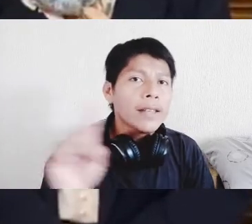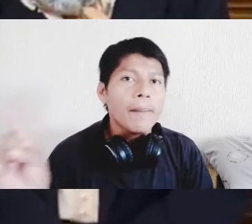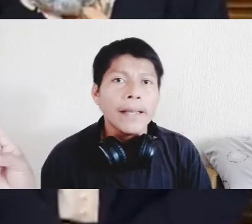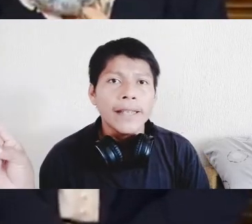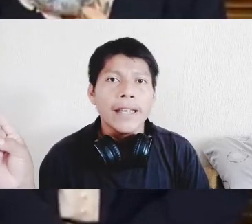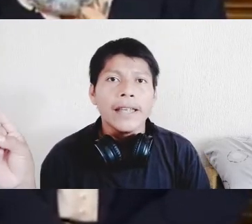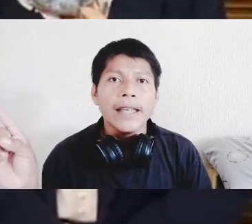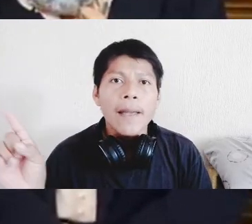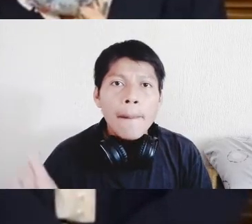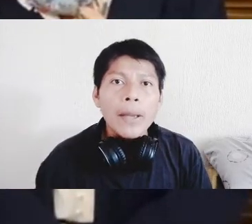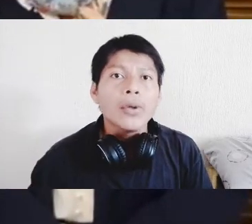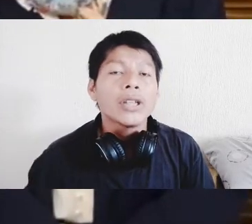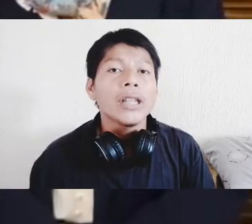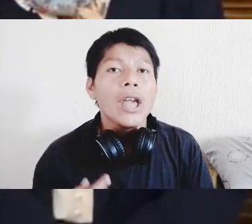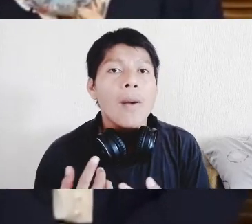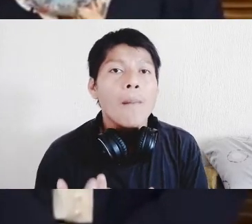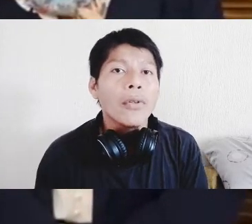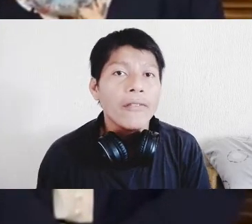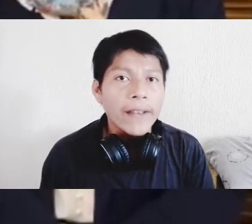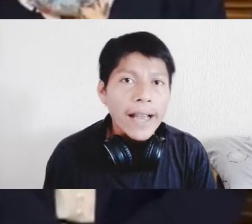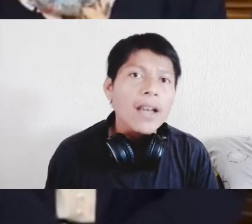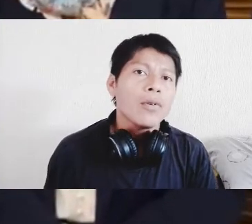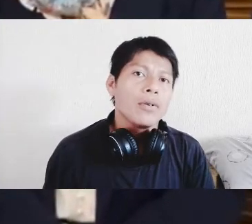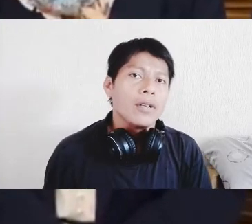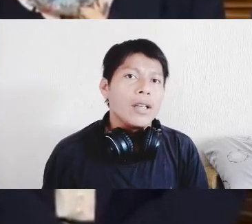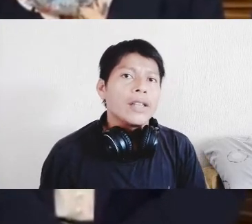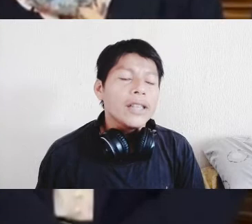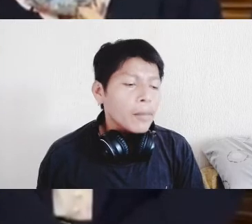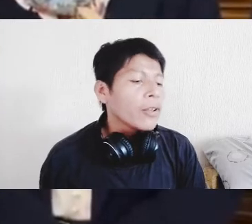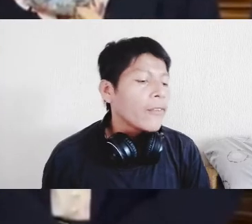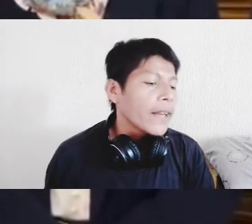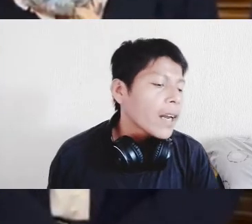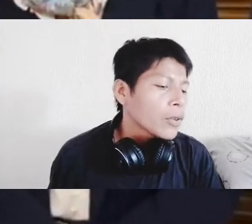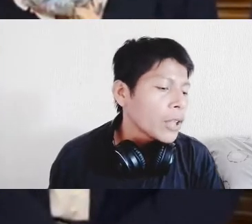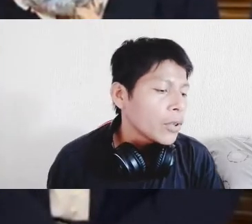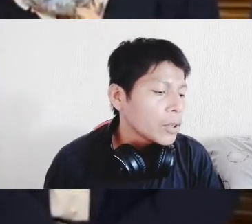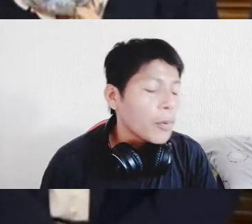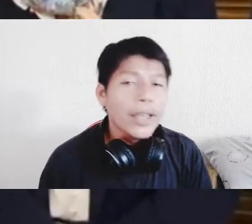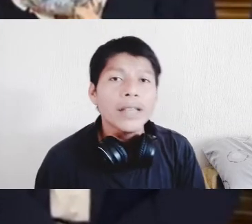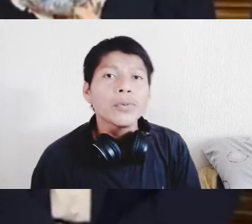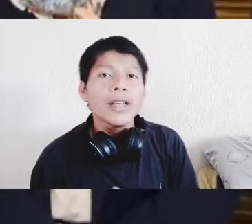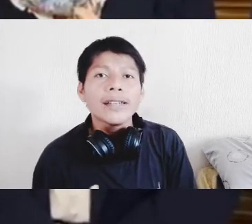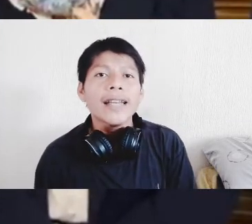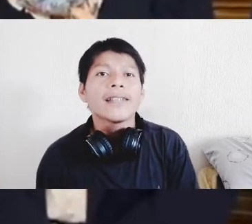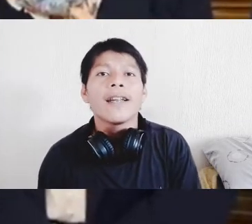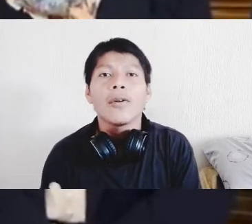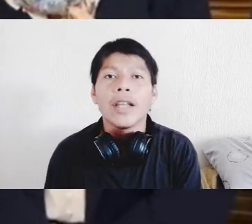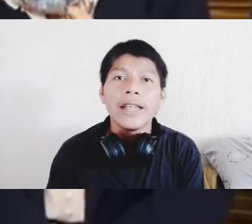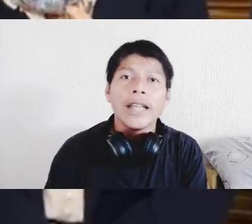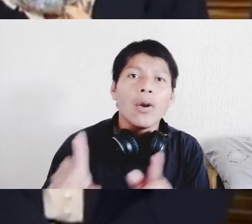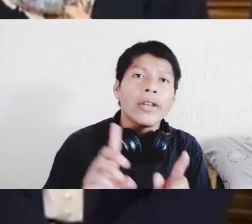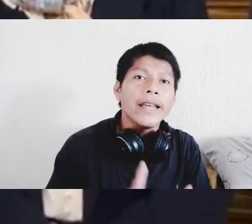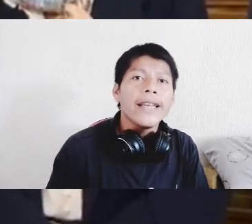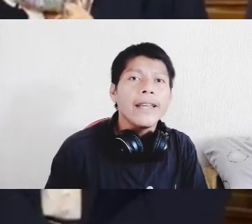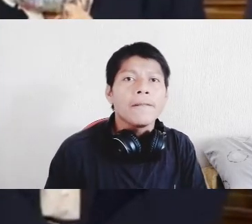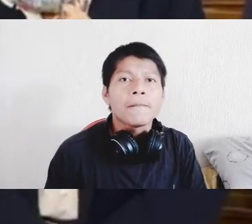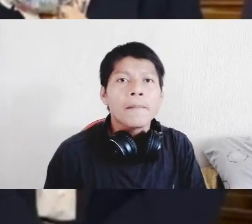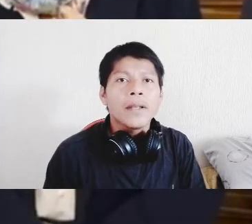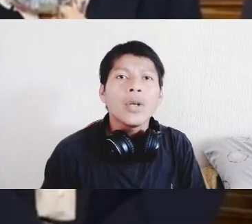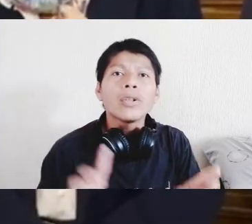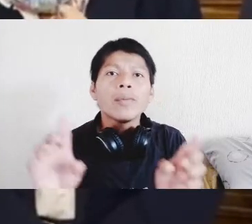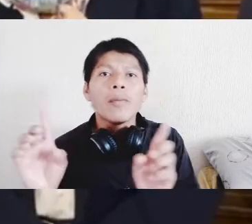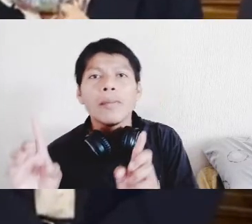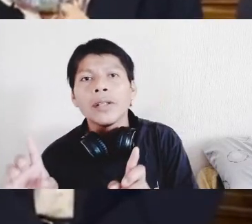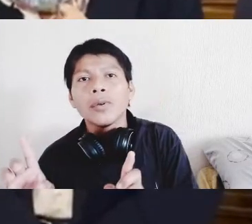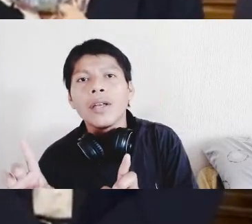No desaparecer el INE, pero sí modificarlo. Sí modificarlo, señores, porque es un desastre lo del INE. Lo del INE,